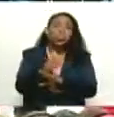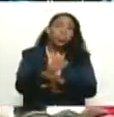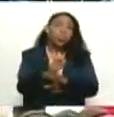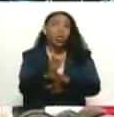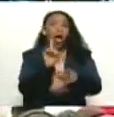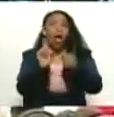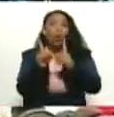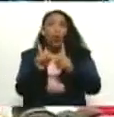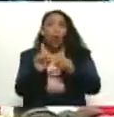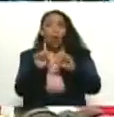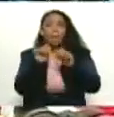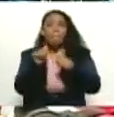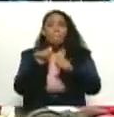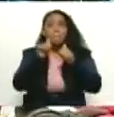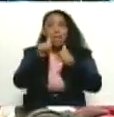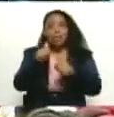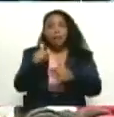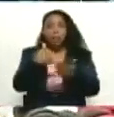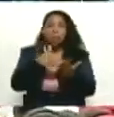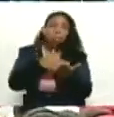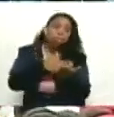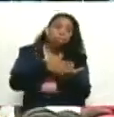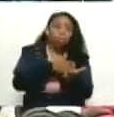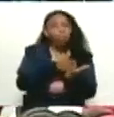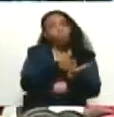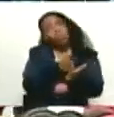que comienzan a ser alabados,